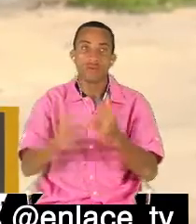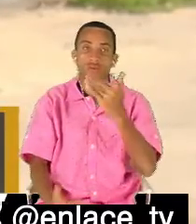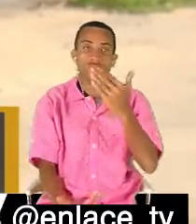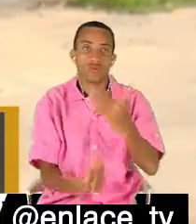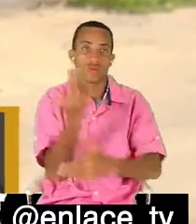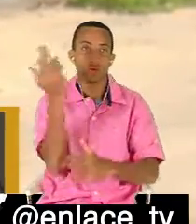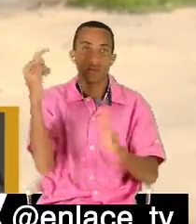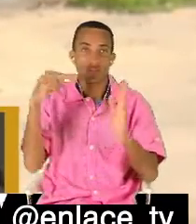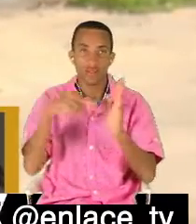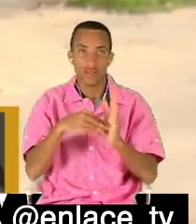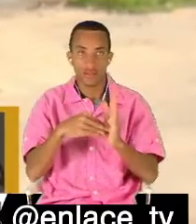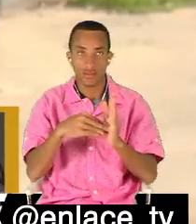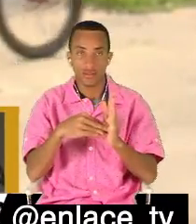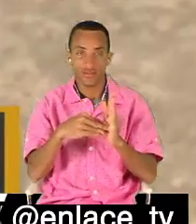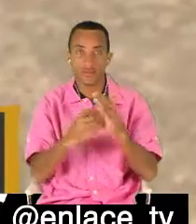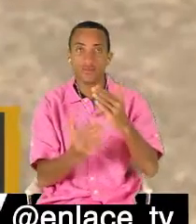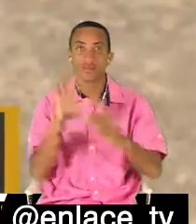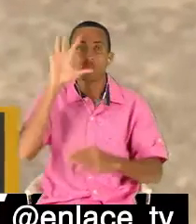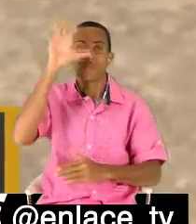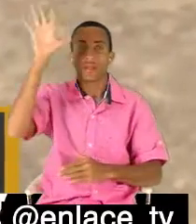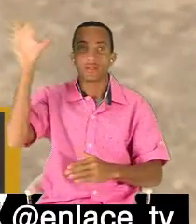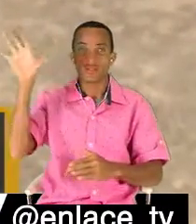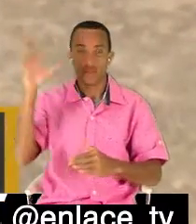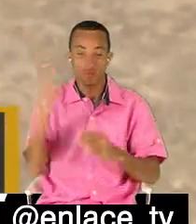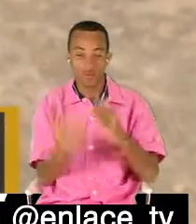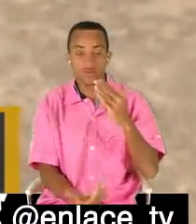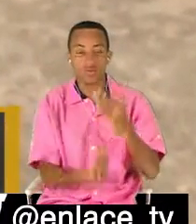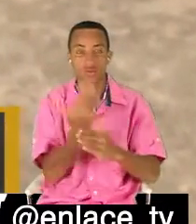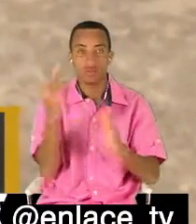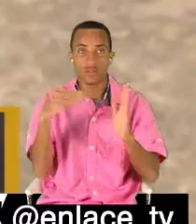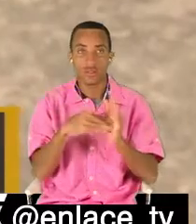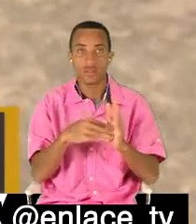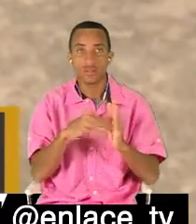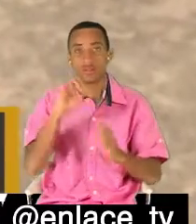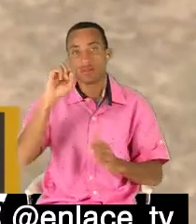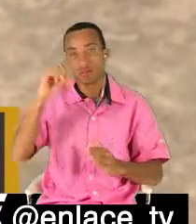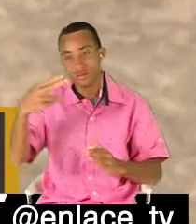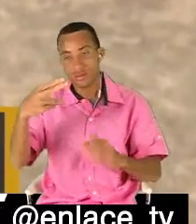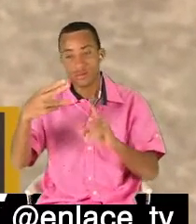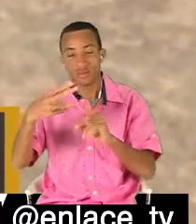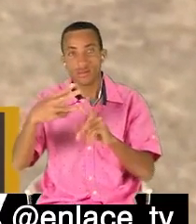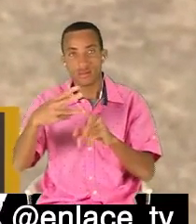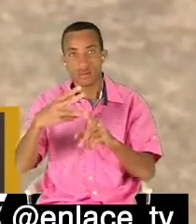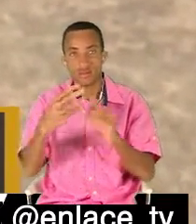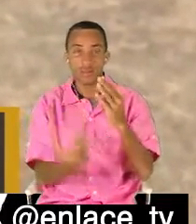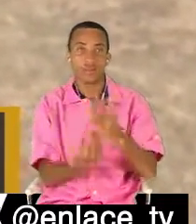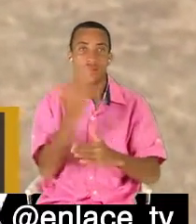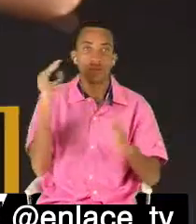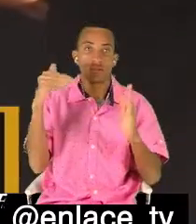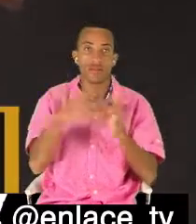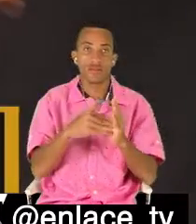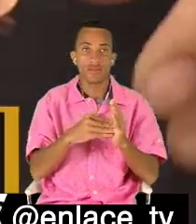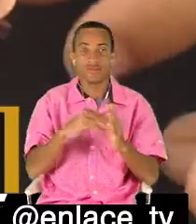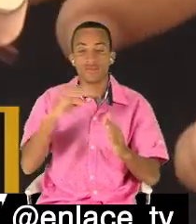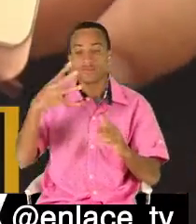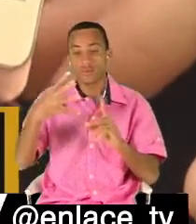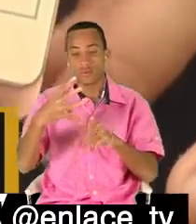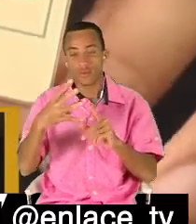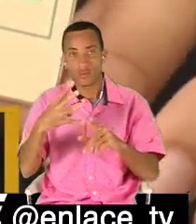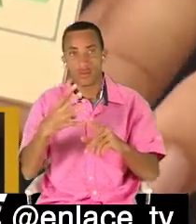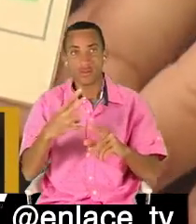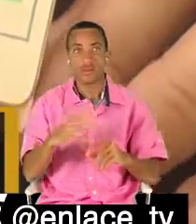primera, Colombia de segunda, tercera Colombia, quinta Nueva Zelanda y pues cuarta Nueva Zelanda y quinta